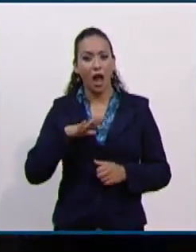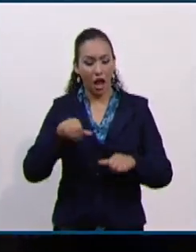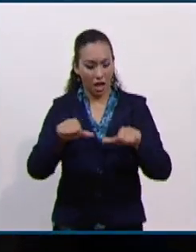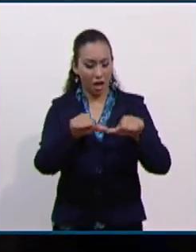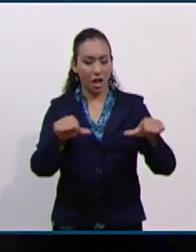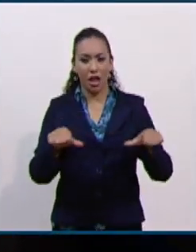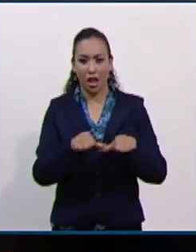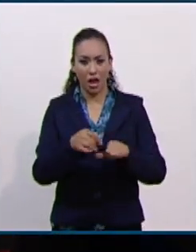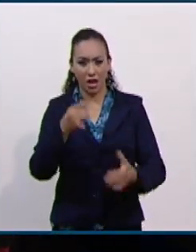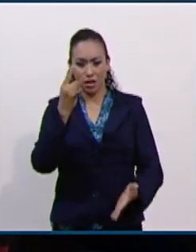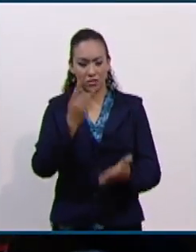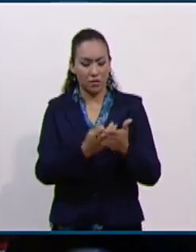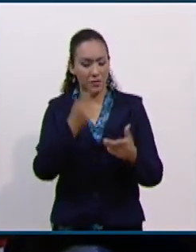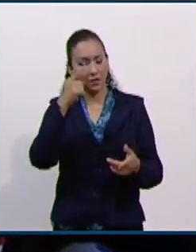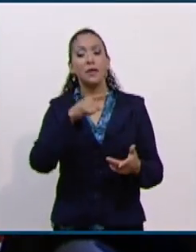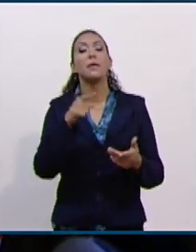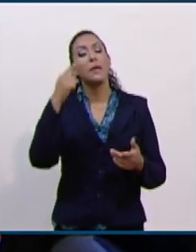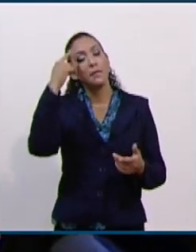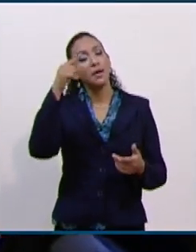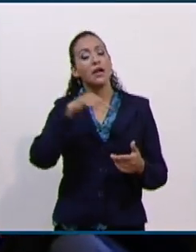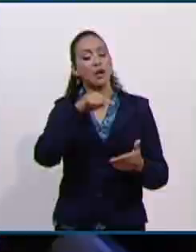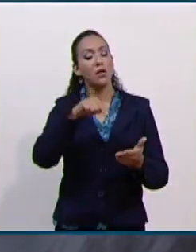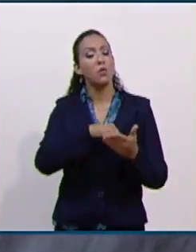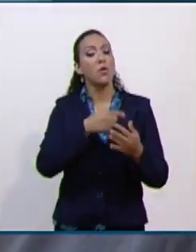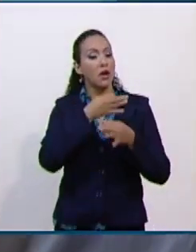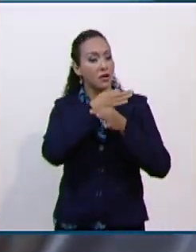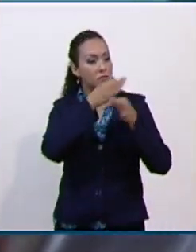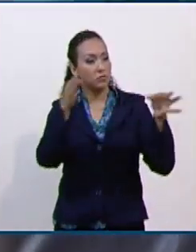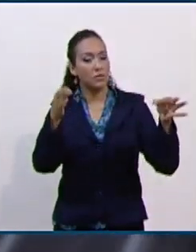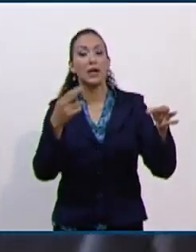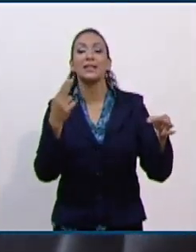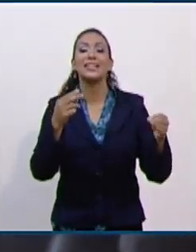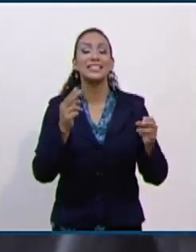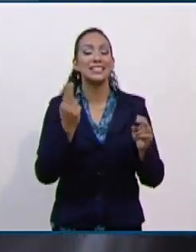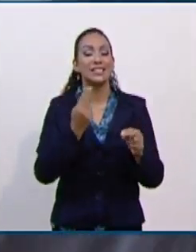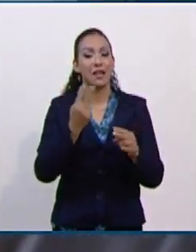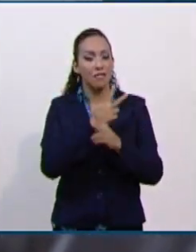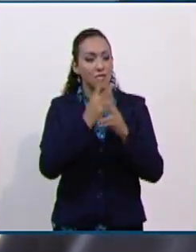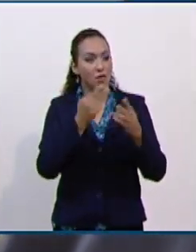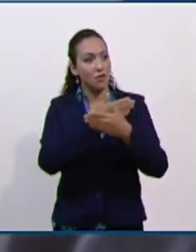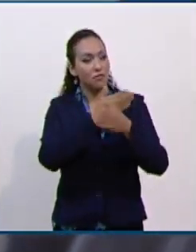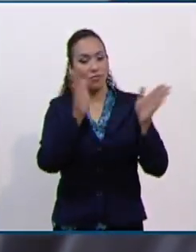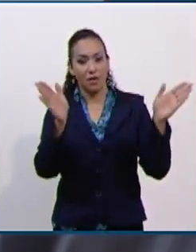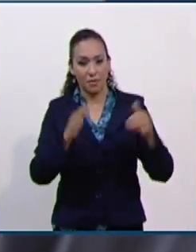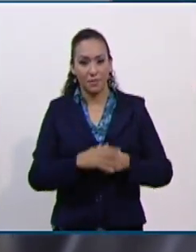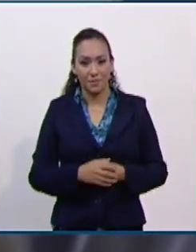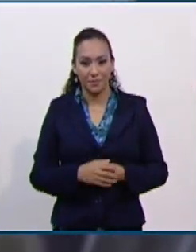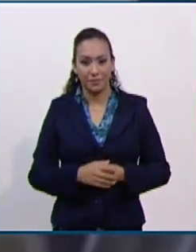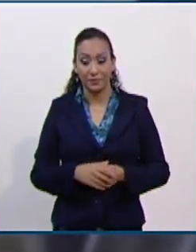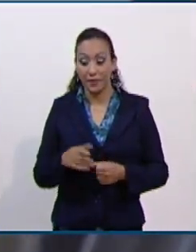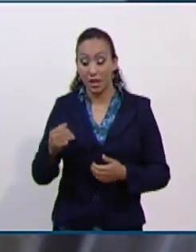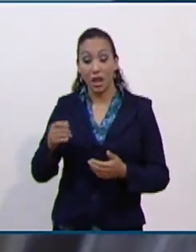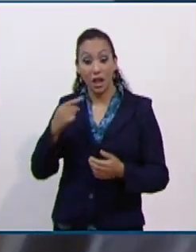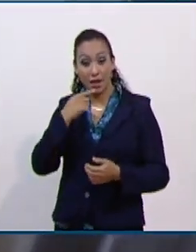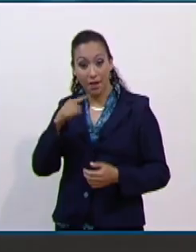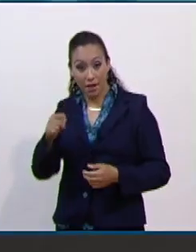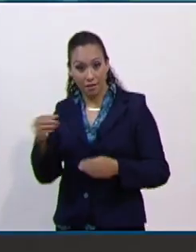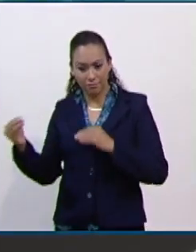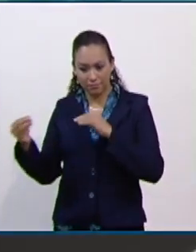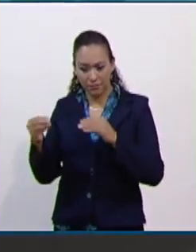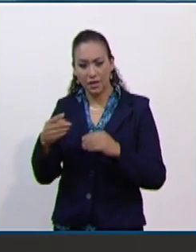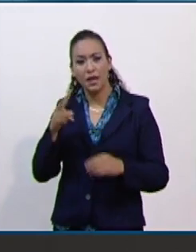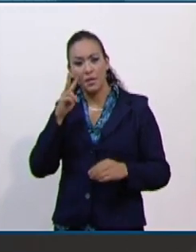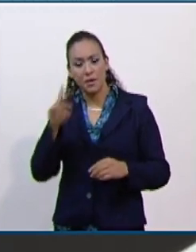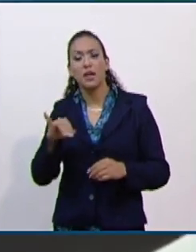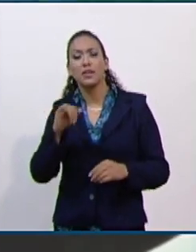en establecimientos públicos deben estar ubicadas en espacios abiertos. Al resolver un amparo en revisión, determinó que la Ley General para el